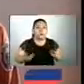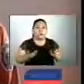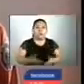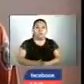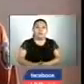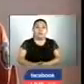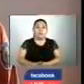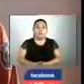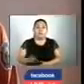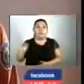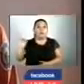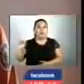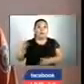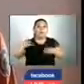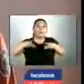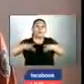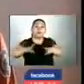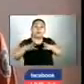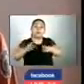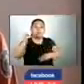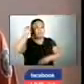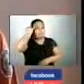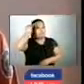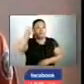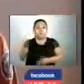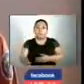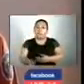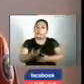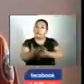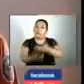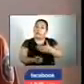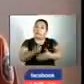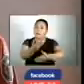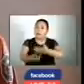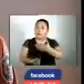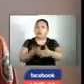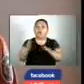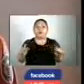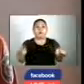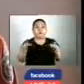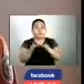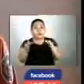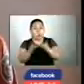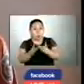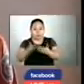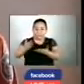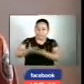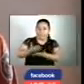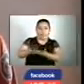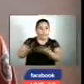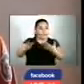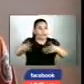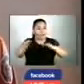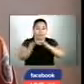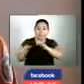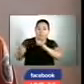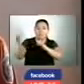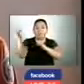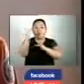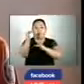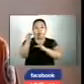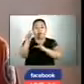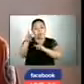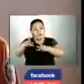metodologías más complejas e innovadoras que existen, al igual requiere ese mismo nivel académico para esta